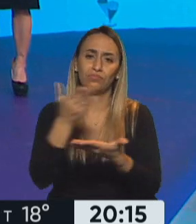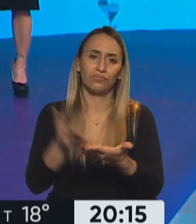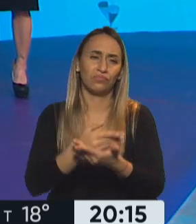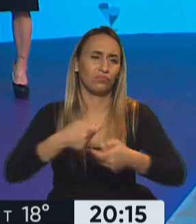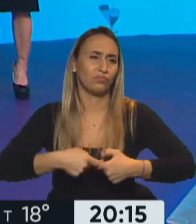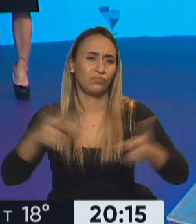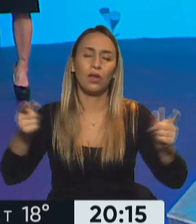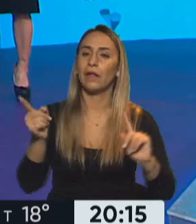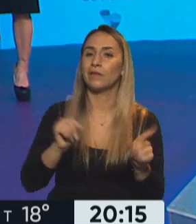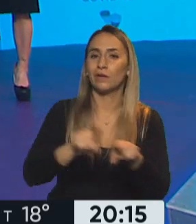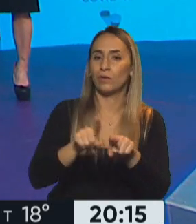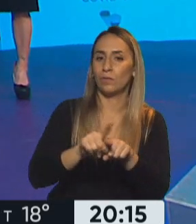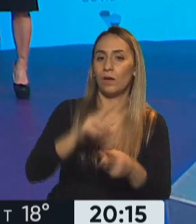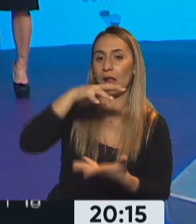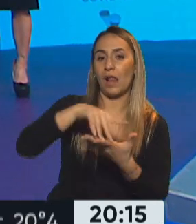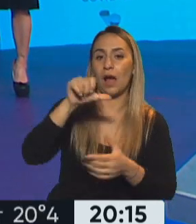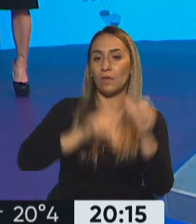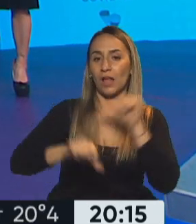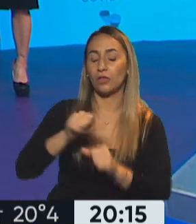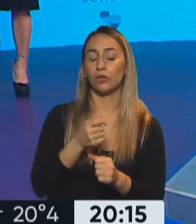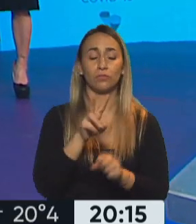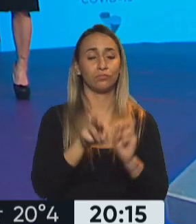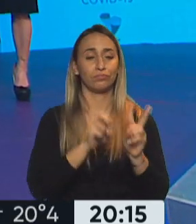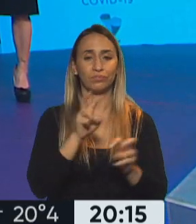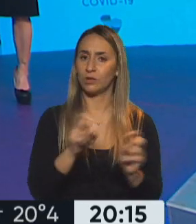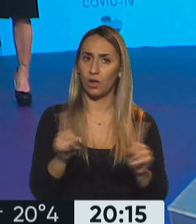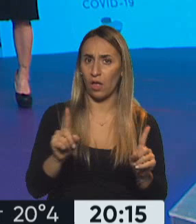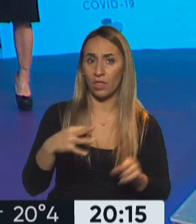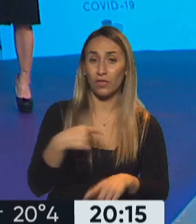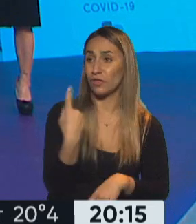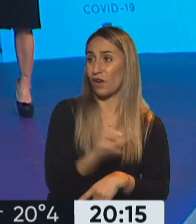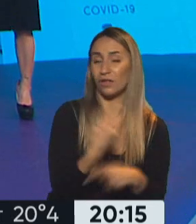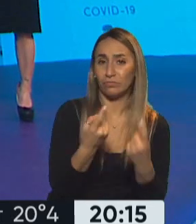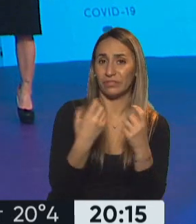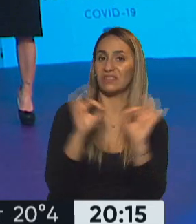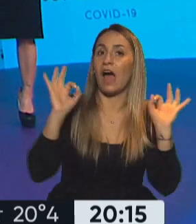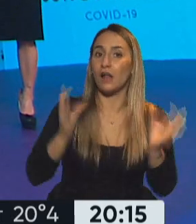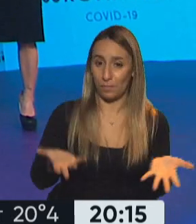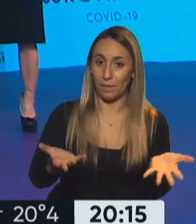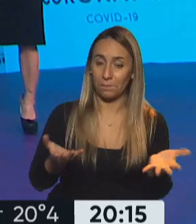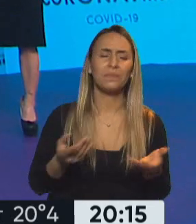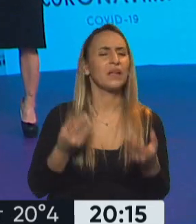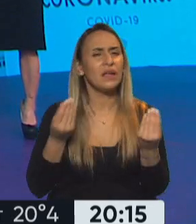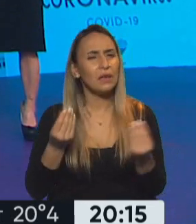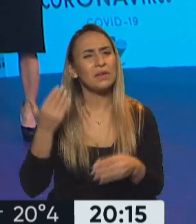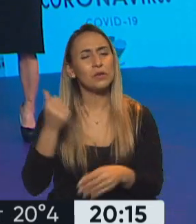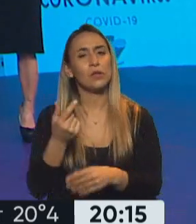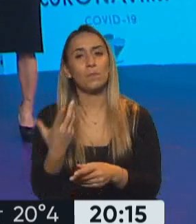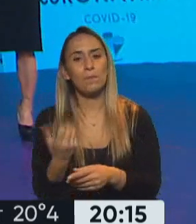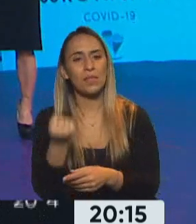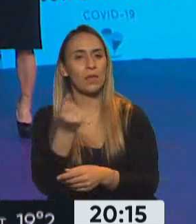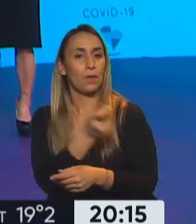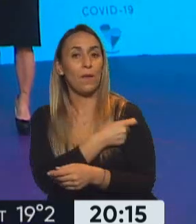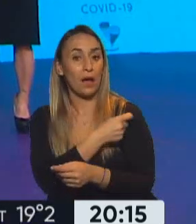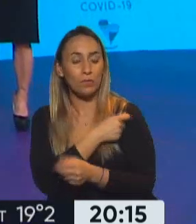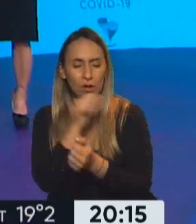farmacéutico. Tenemos que salvarnos todos. Bueno, ¿qué pasó cuando empezaron a aparecer las vacunas? Vamos a compartir